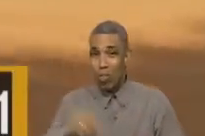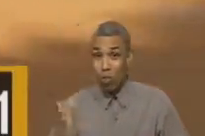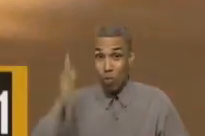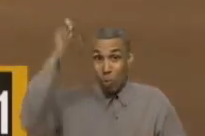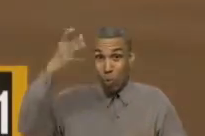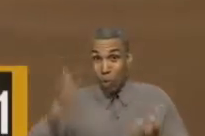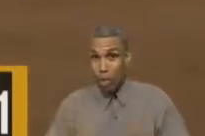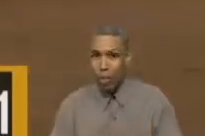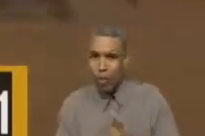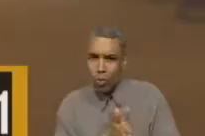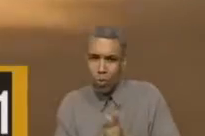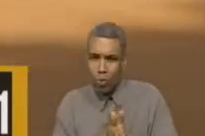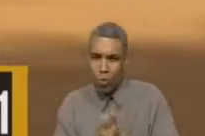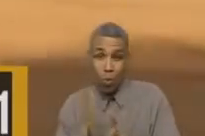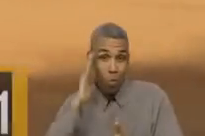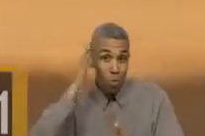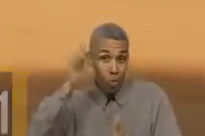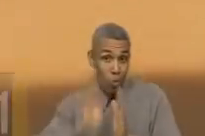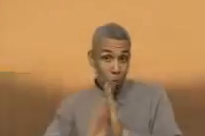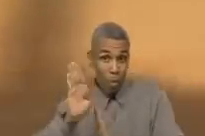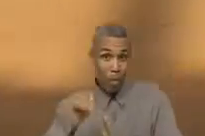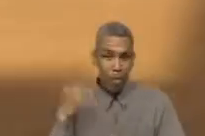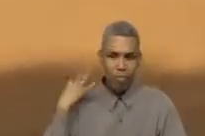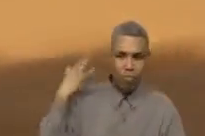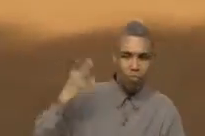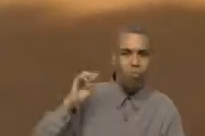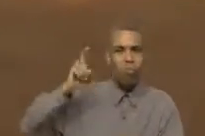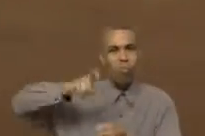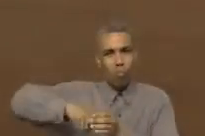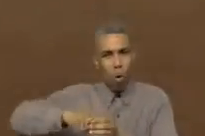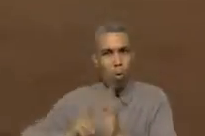el objetivo de algún día ser futbolistas profesionales.